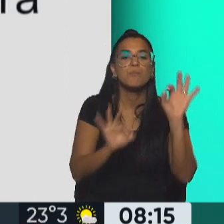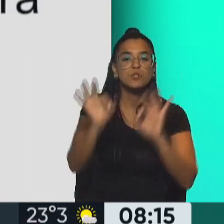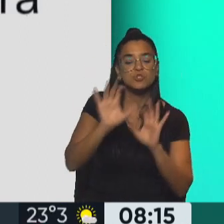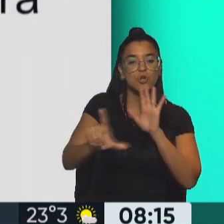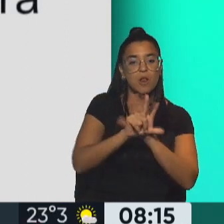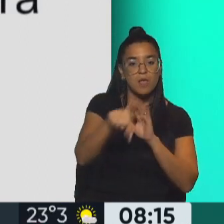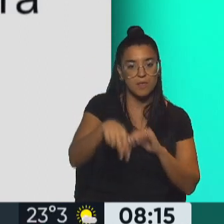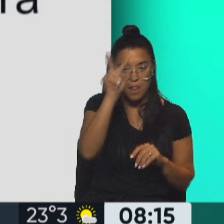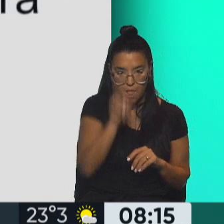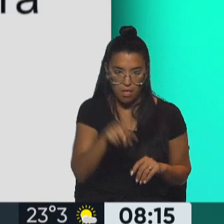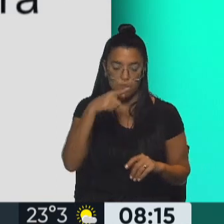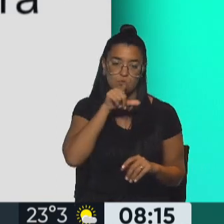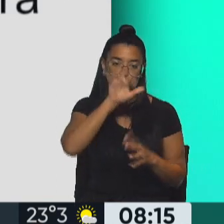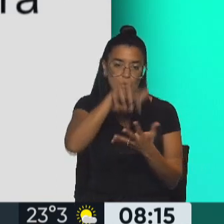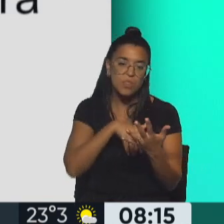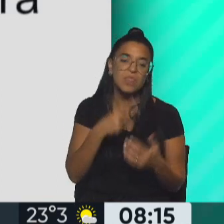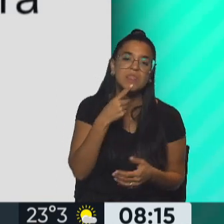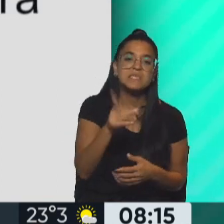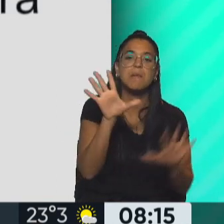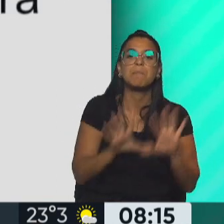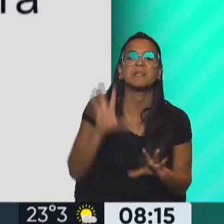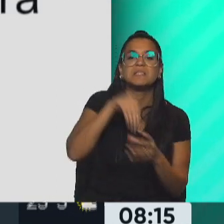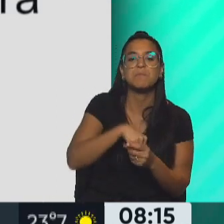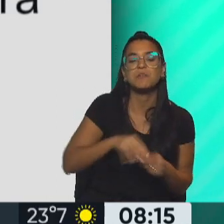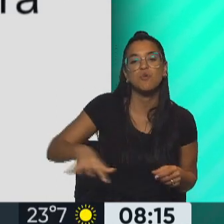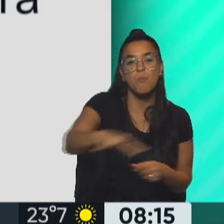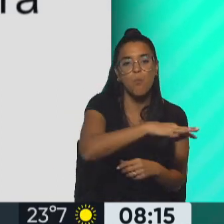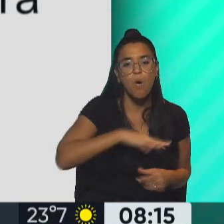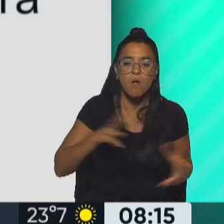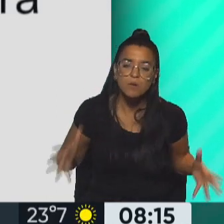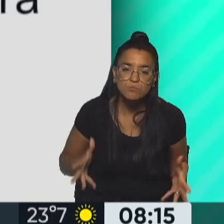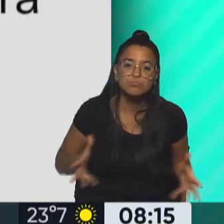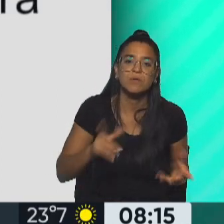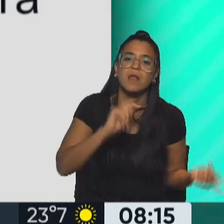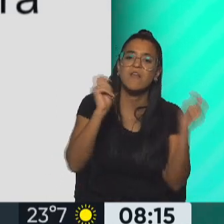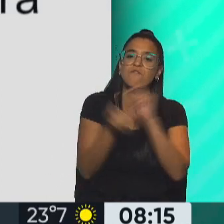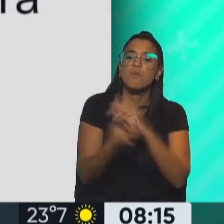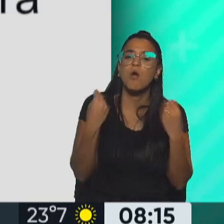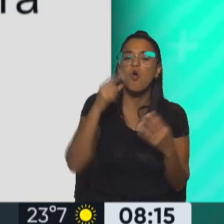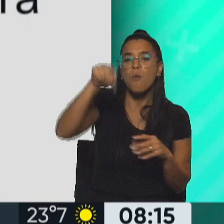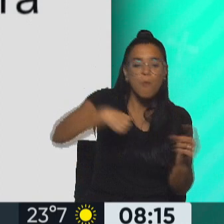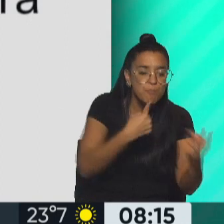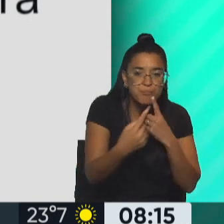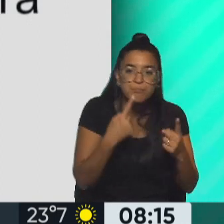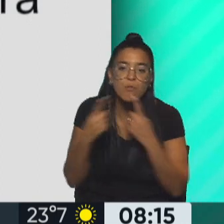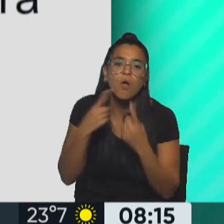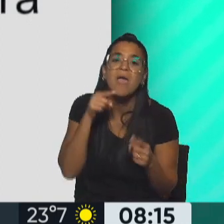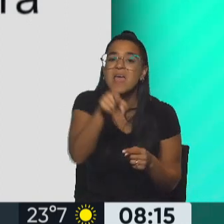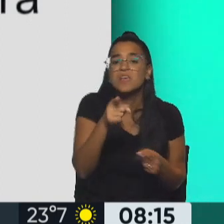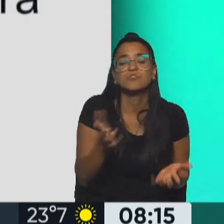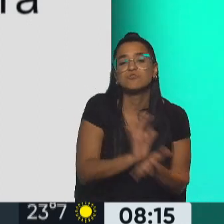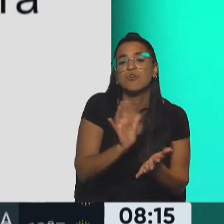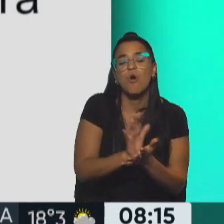leemos el tweet que dice la participación del pueblo a impulsar reformas a través de referéndums no puede ser